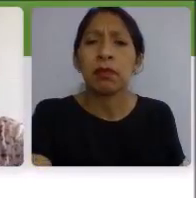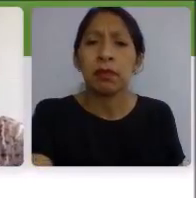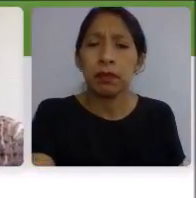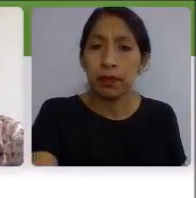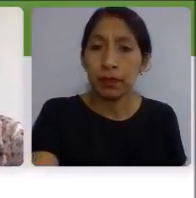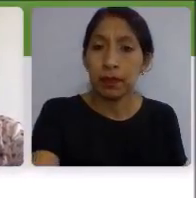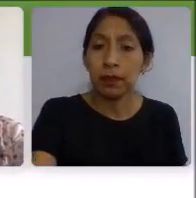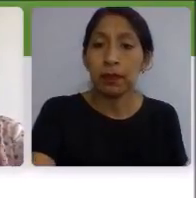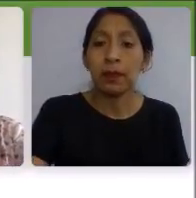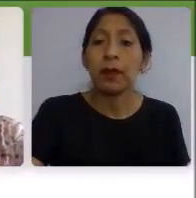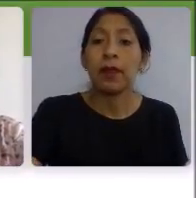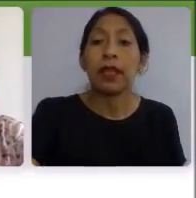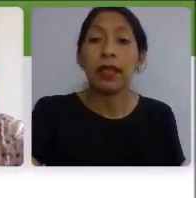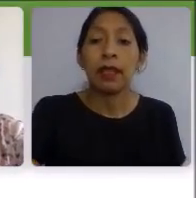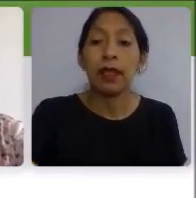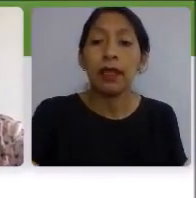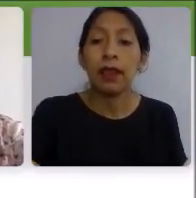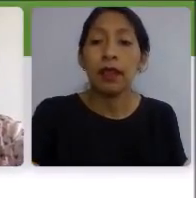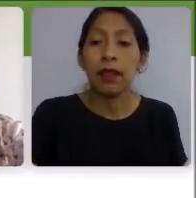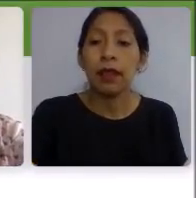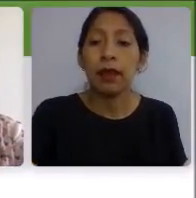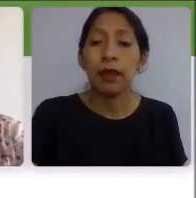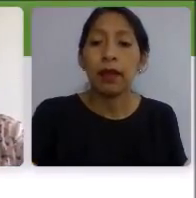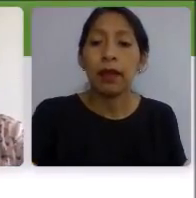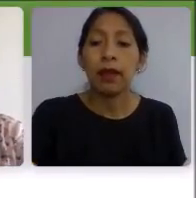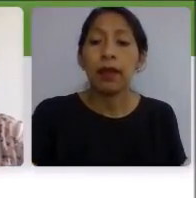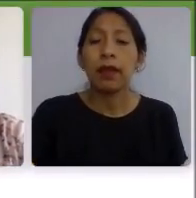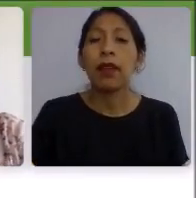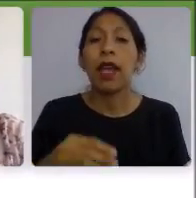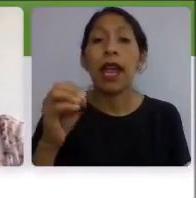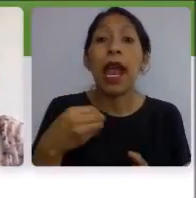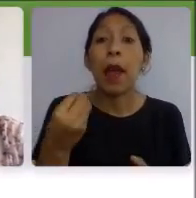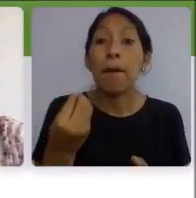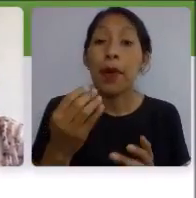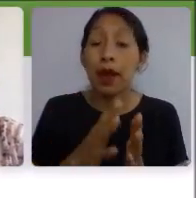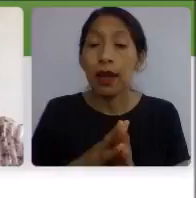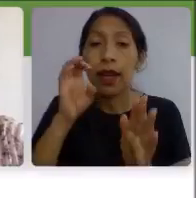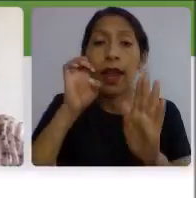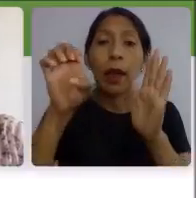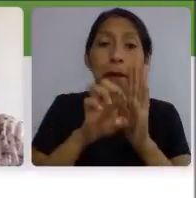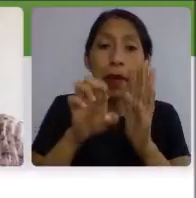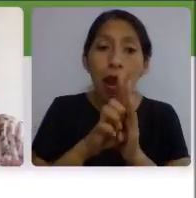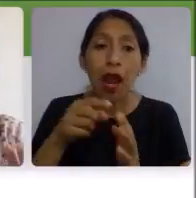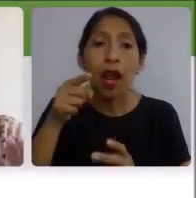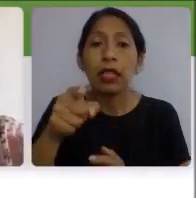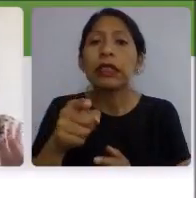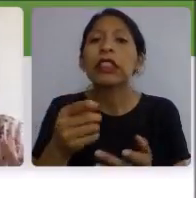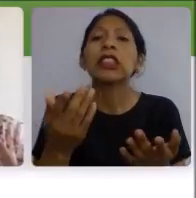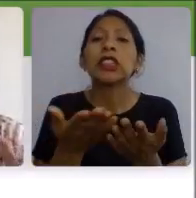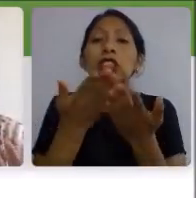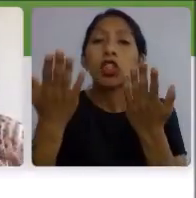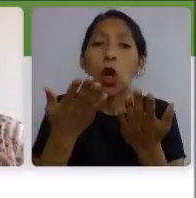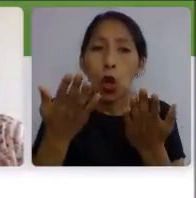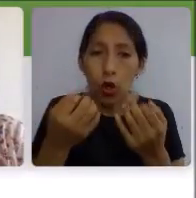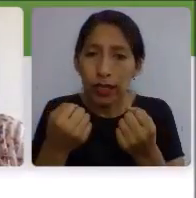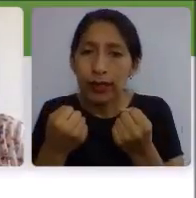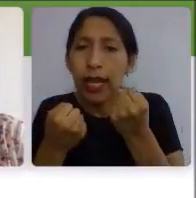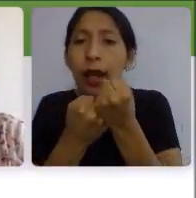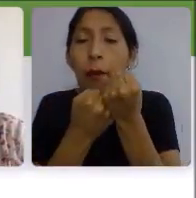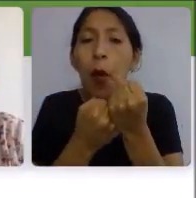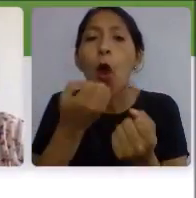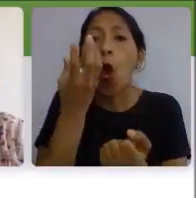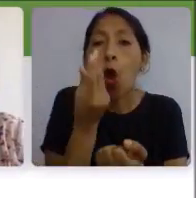Por ejemplo, lo que les interesa mucho es la diversificación y segmentación. Destinos que sean sostenibles,